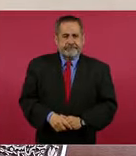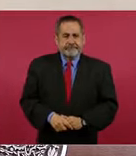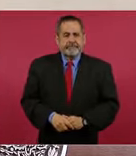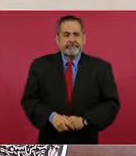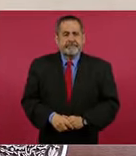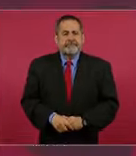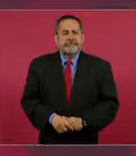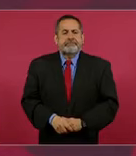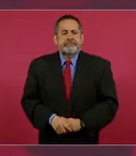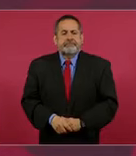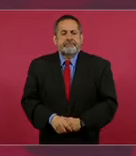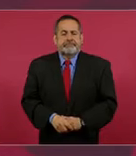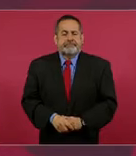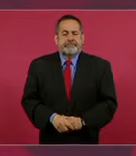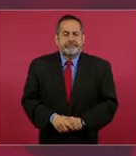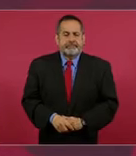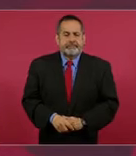Para